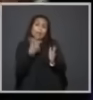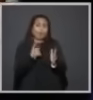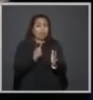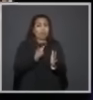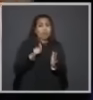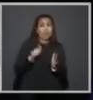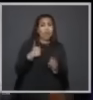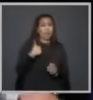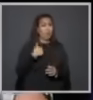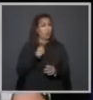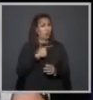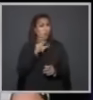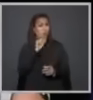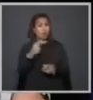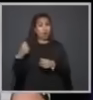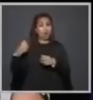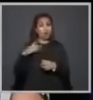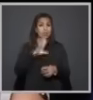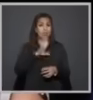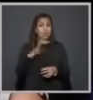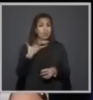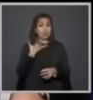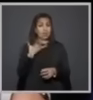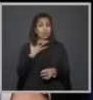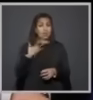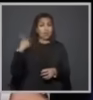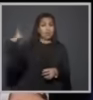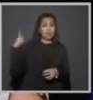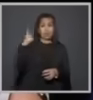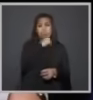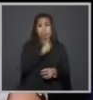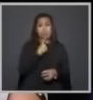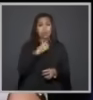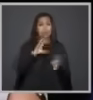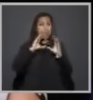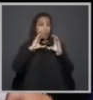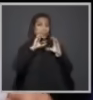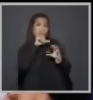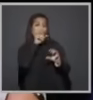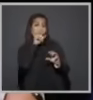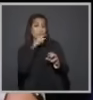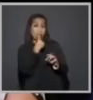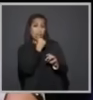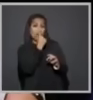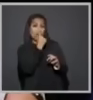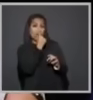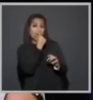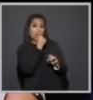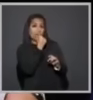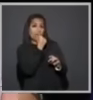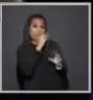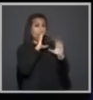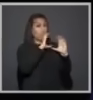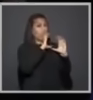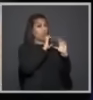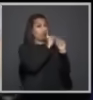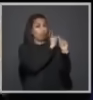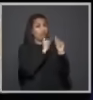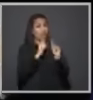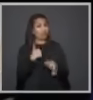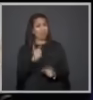no voy a utilizar al Estado Mayor Presidencial. El Estado Mayor va a pasar a formar parte de la Secretaría de la Defensa. Voy